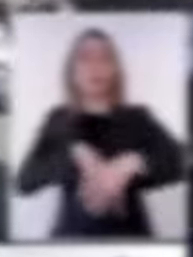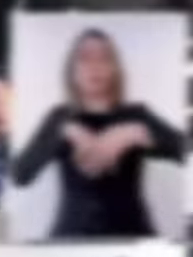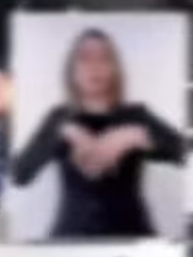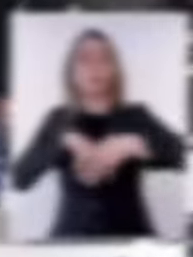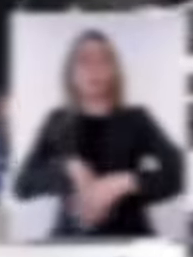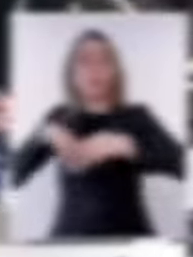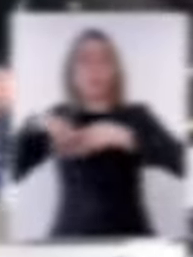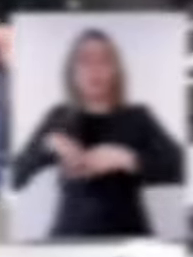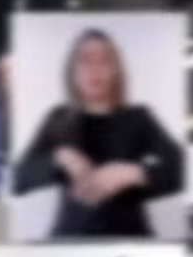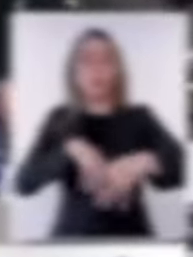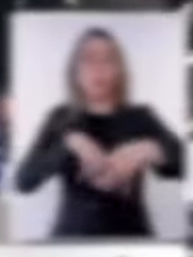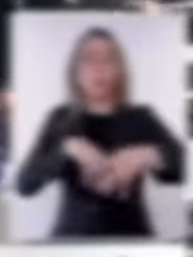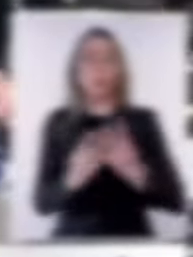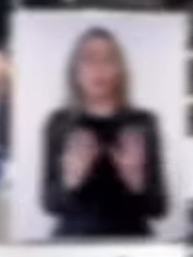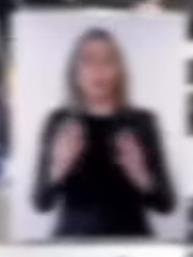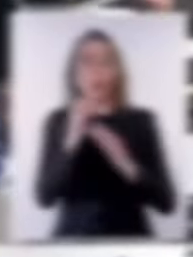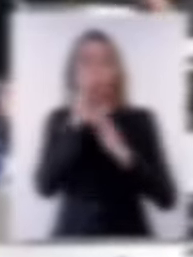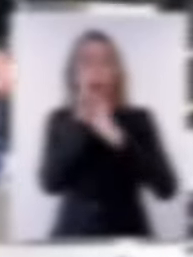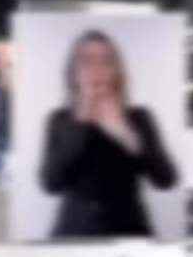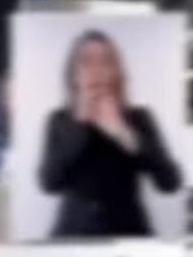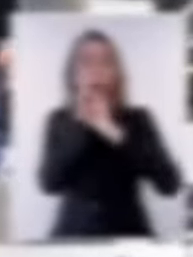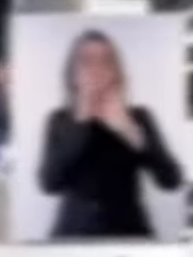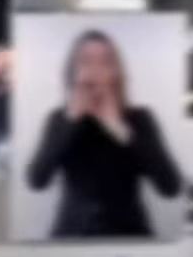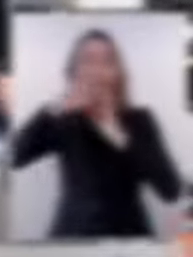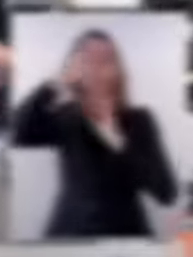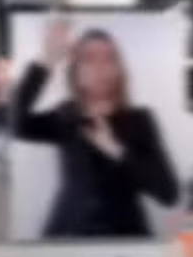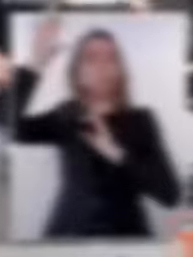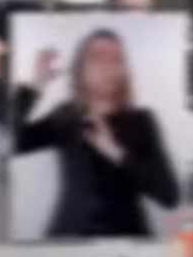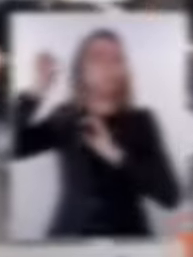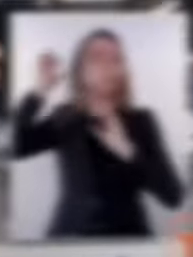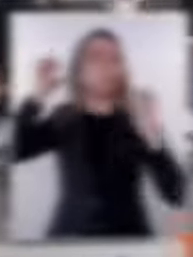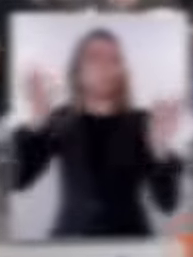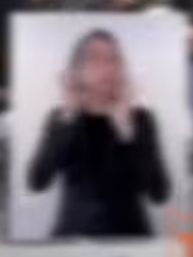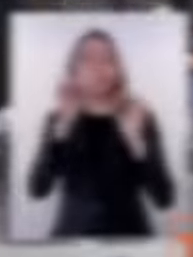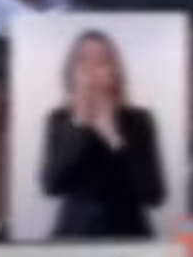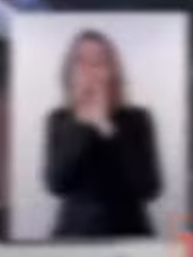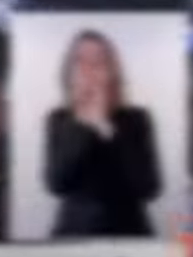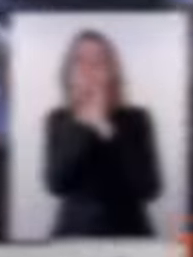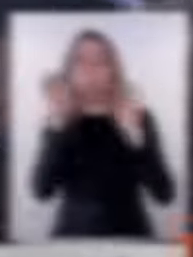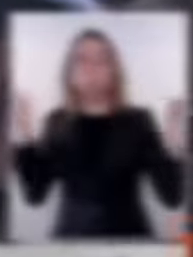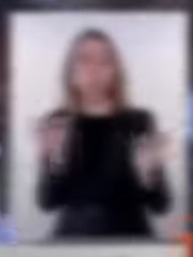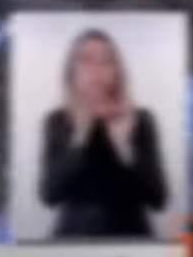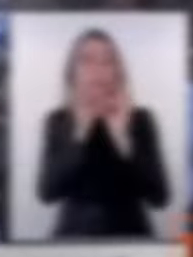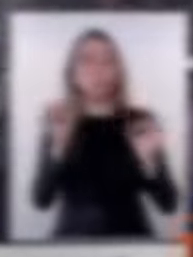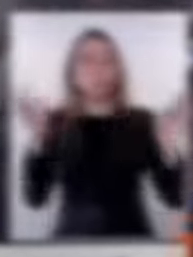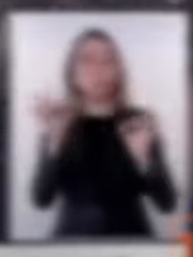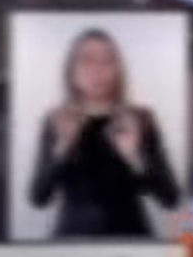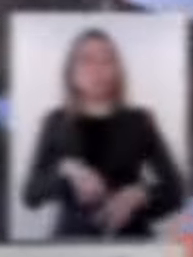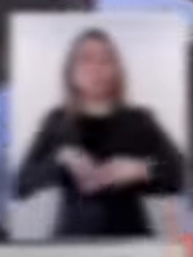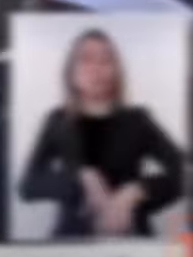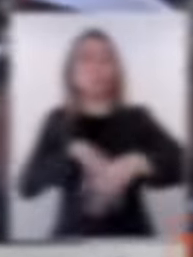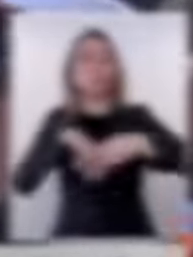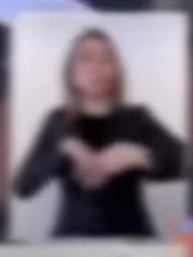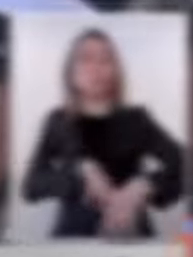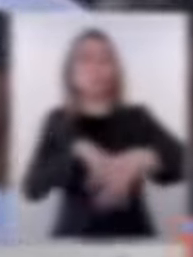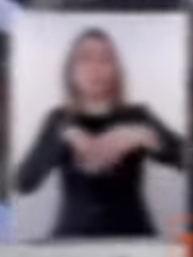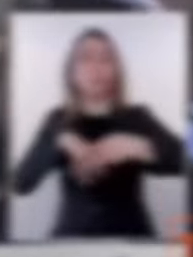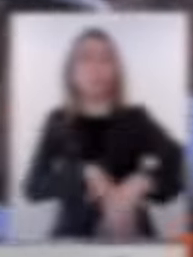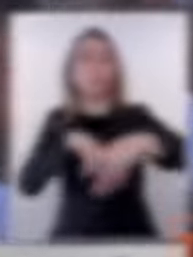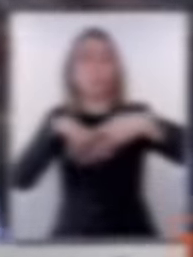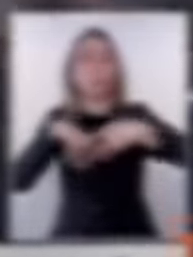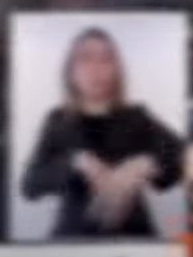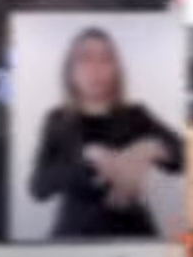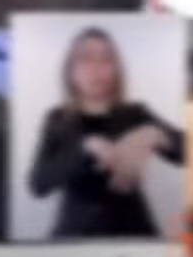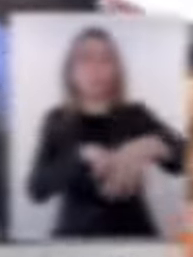Ahorita sí, ya creo que sí. Es porque están pasando en bloques un poquito grandes. Así como están pasando en bloques un poco grandes,